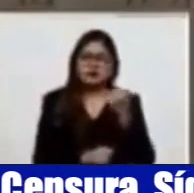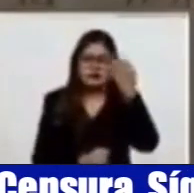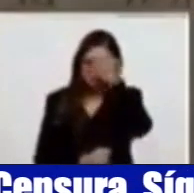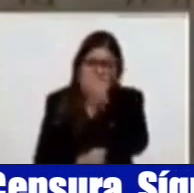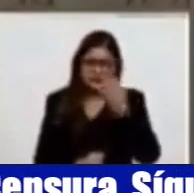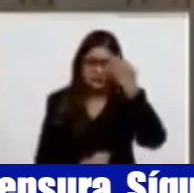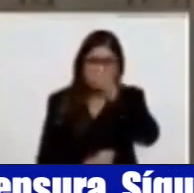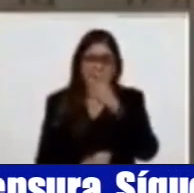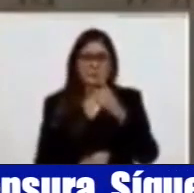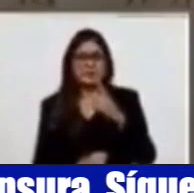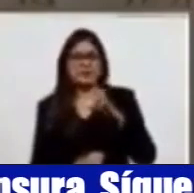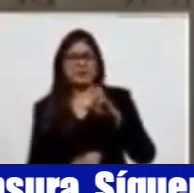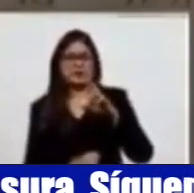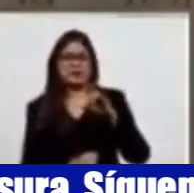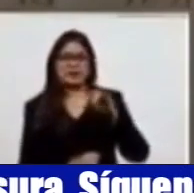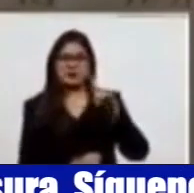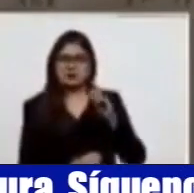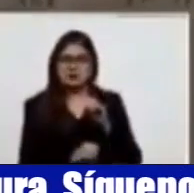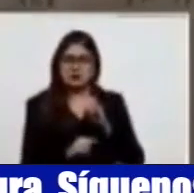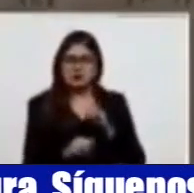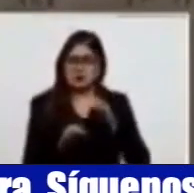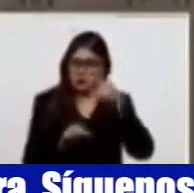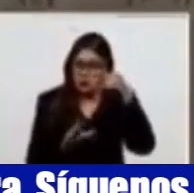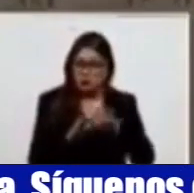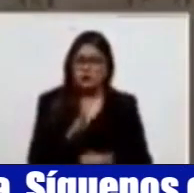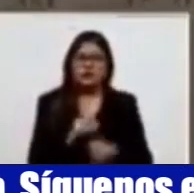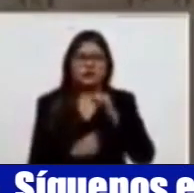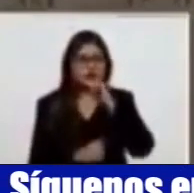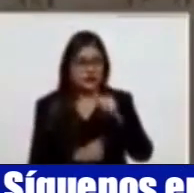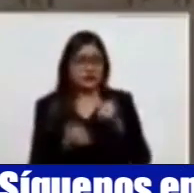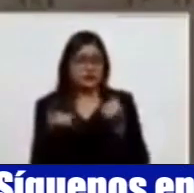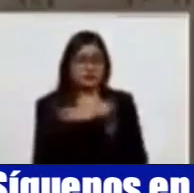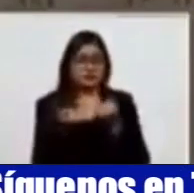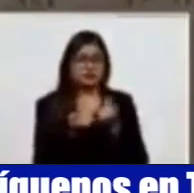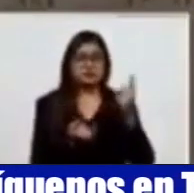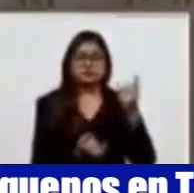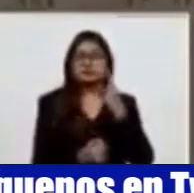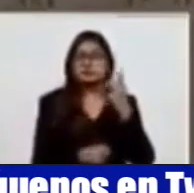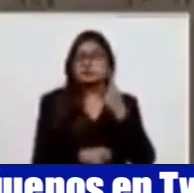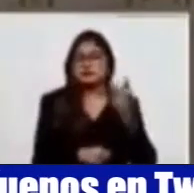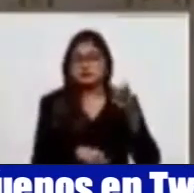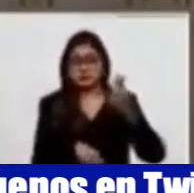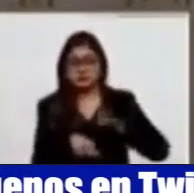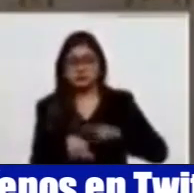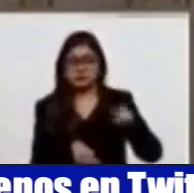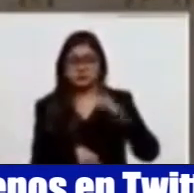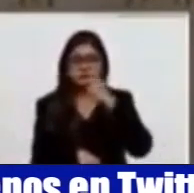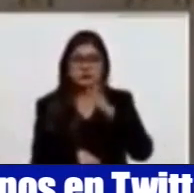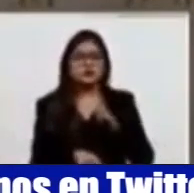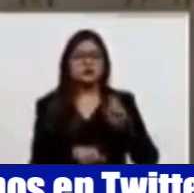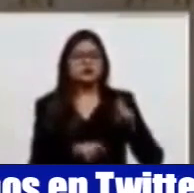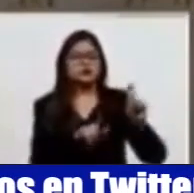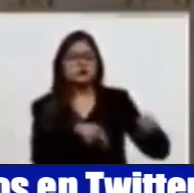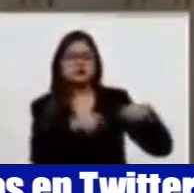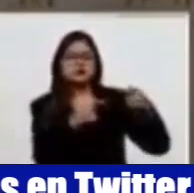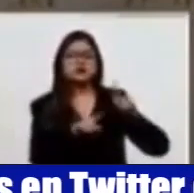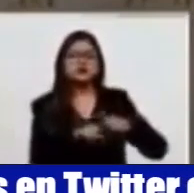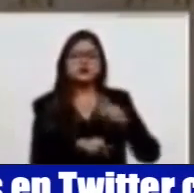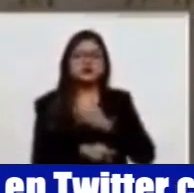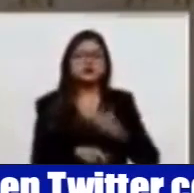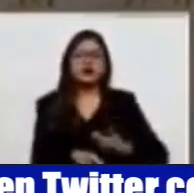Incluso descalificaba a la propia Procuraduría diciendo que como al procurador lo designa el presidente, todo lo que había